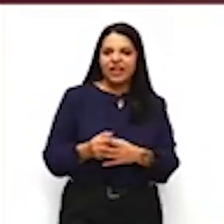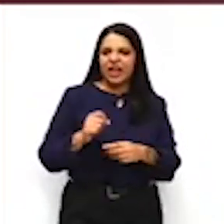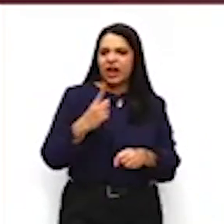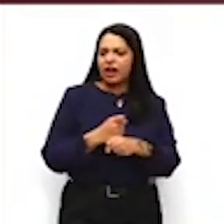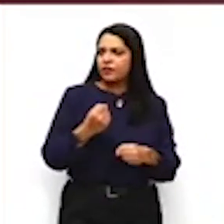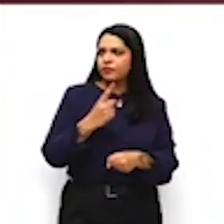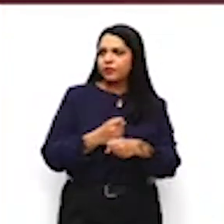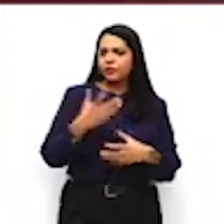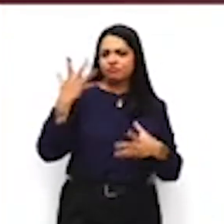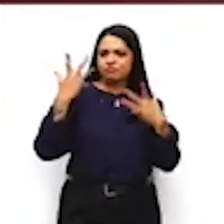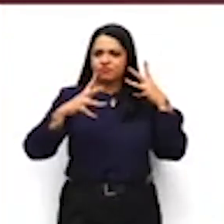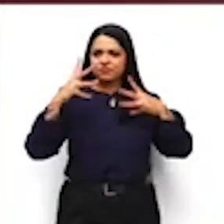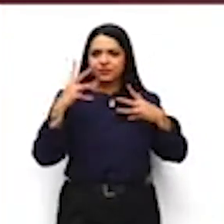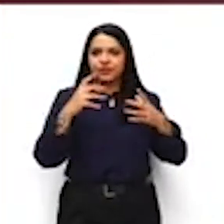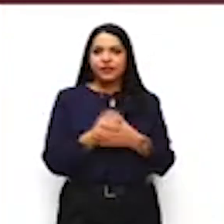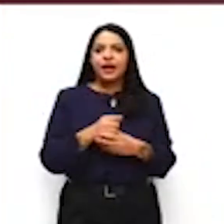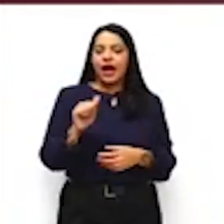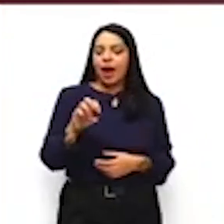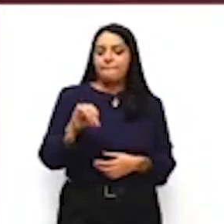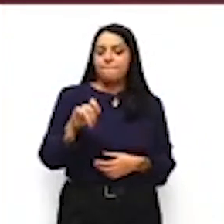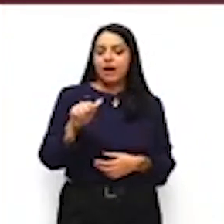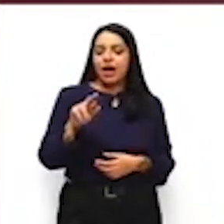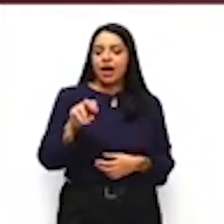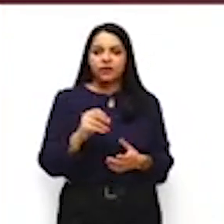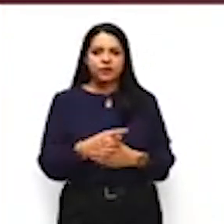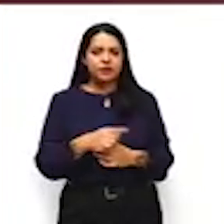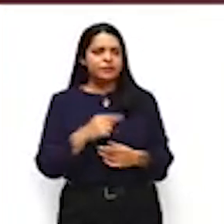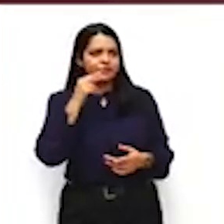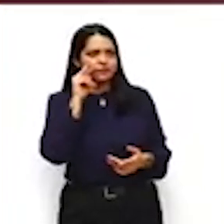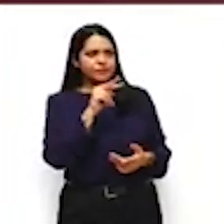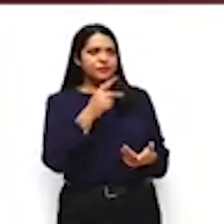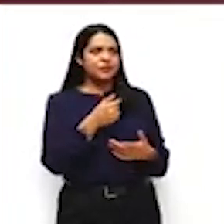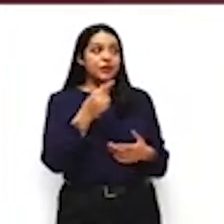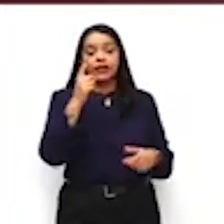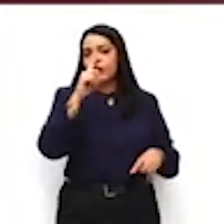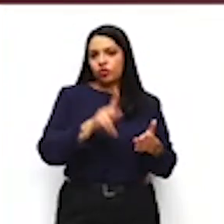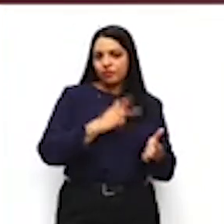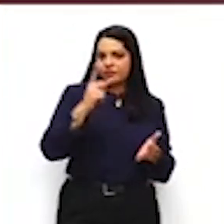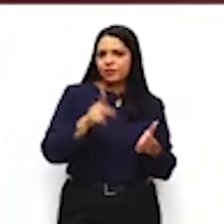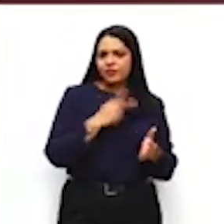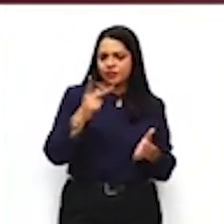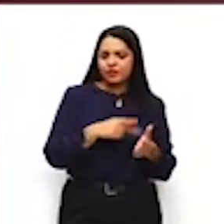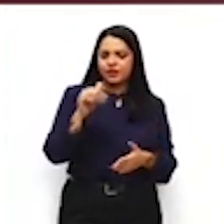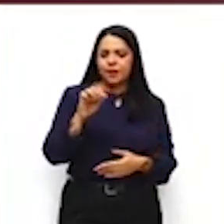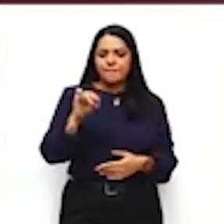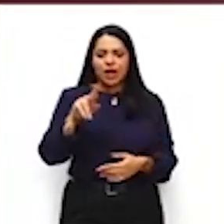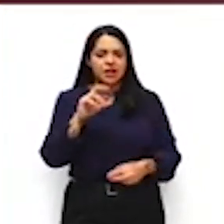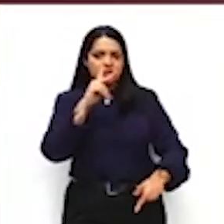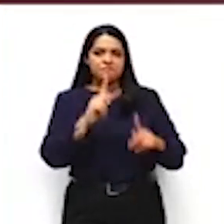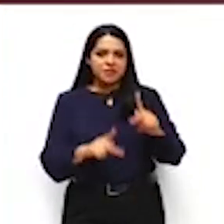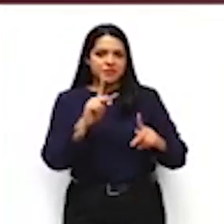que se llama amparo y suspensiones de amparo, y empezaron a frenar o